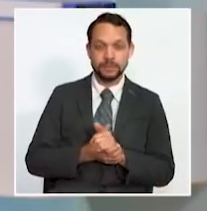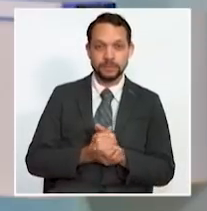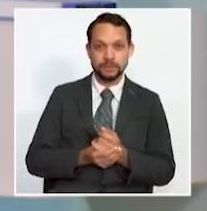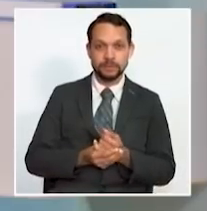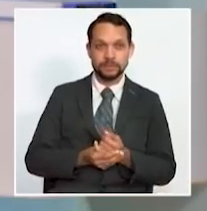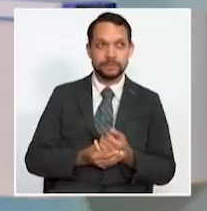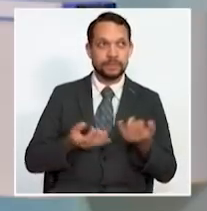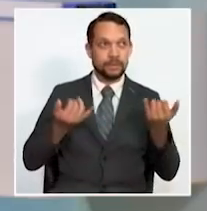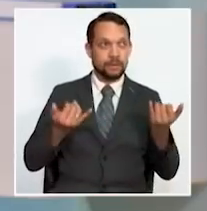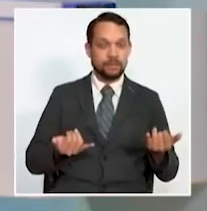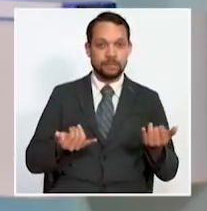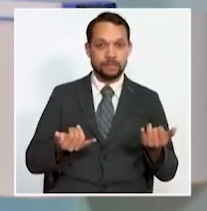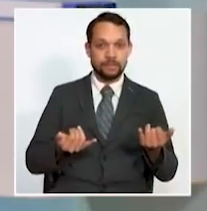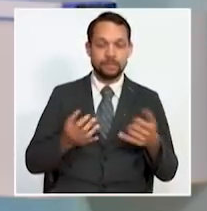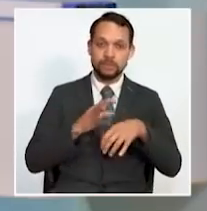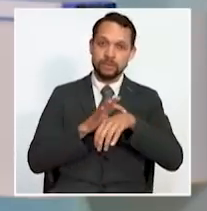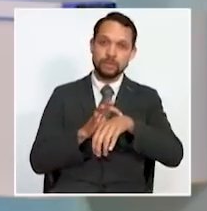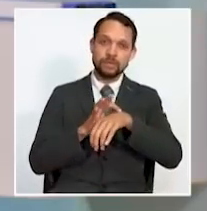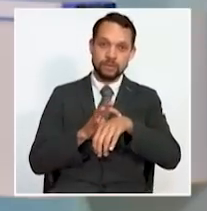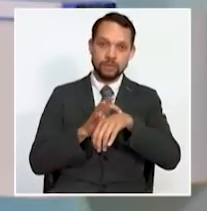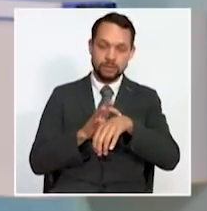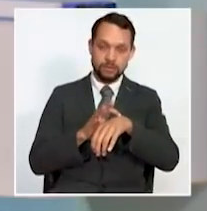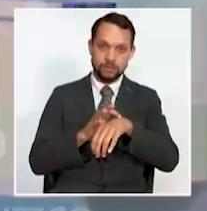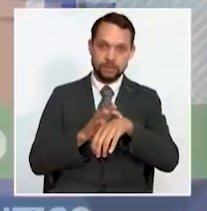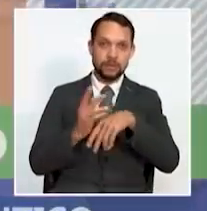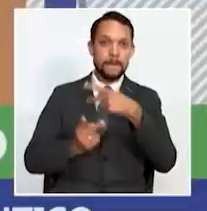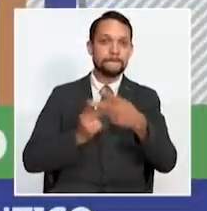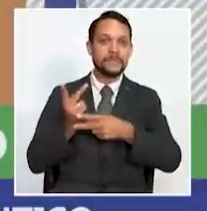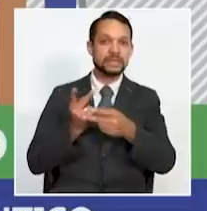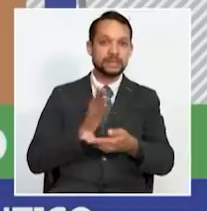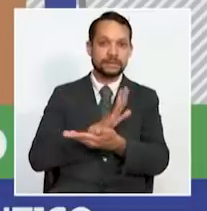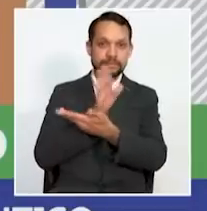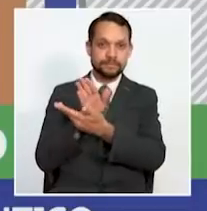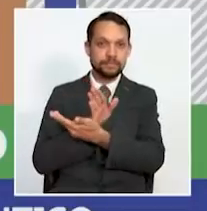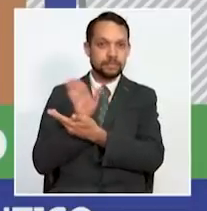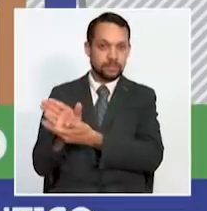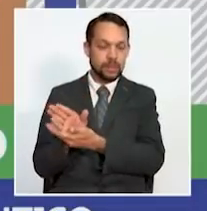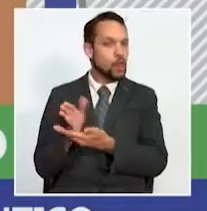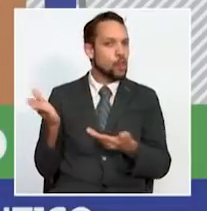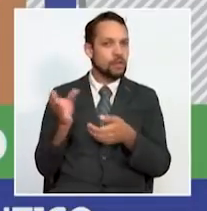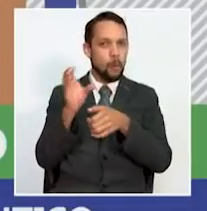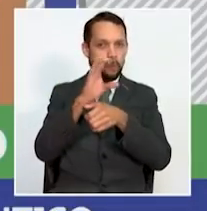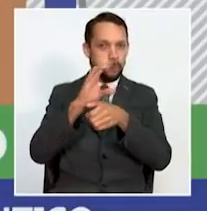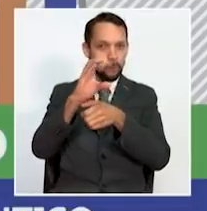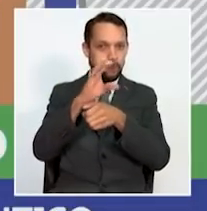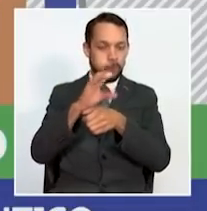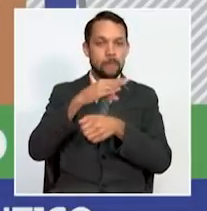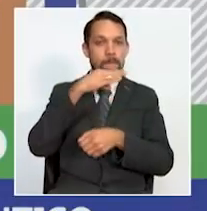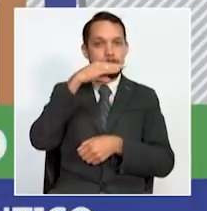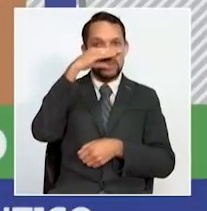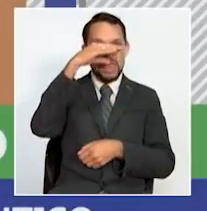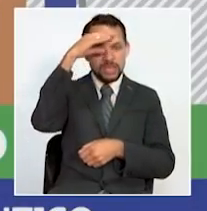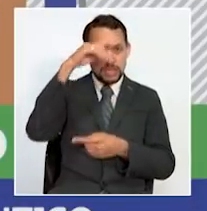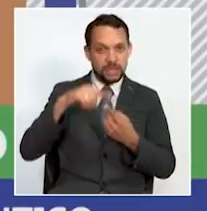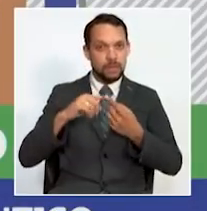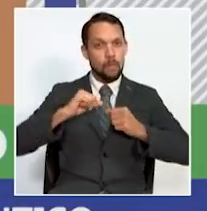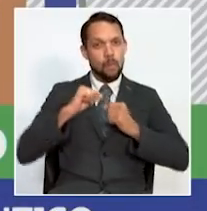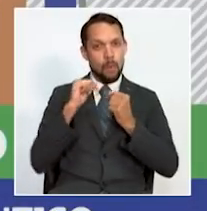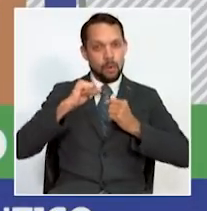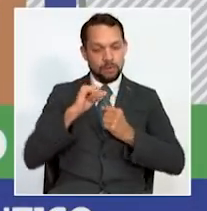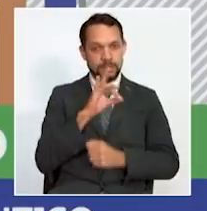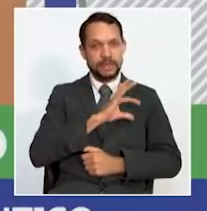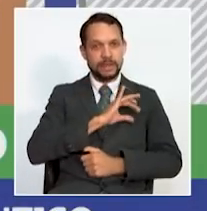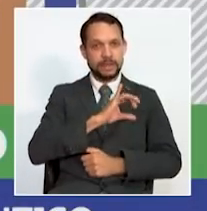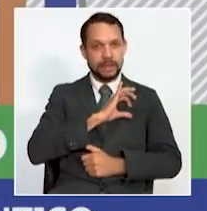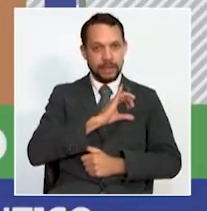En nuestro programa de Doctor Rojas cerca a tu casa, recuerden que estamos haciendo programas de consulta en Medellín, en Bogotá, en Cali y en